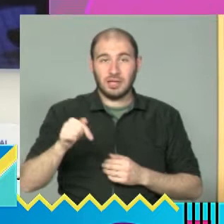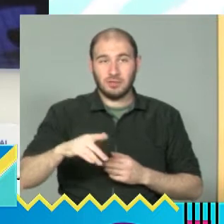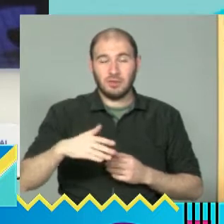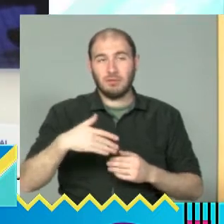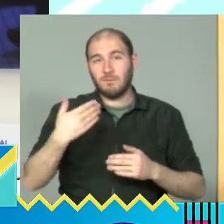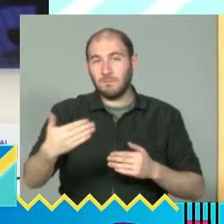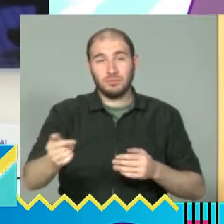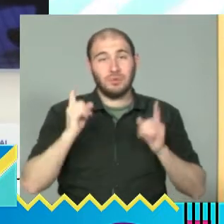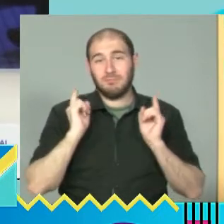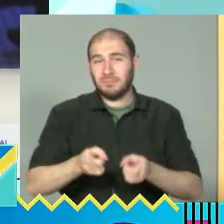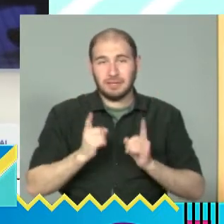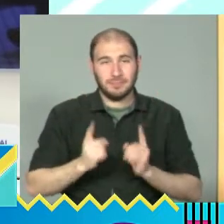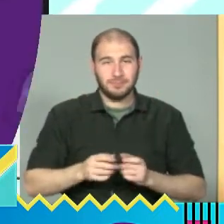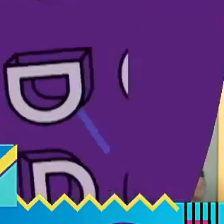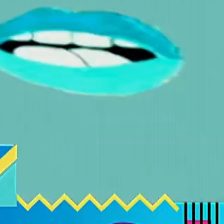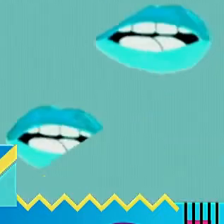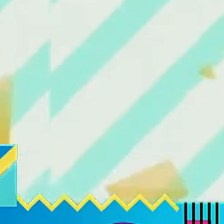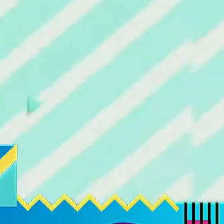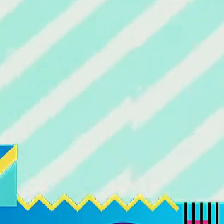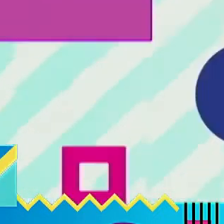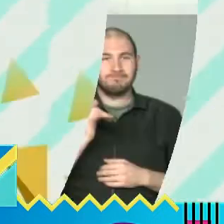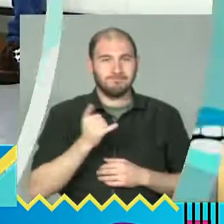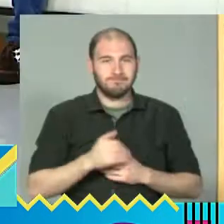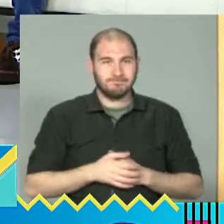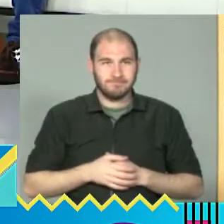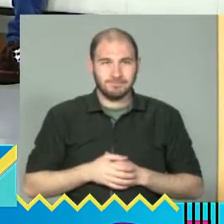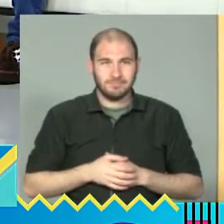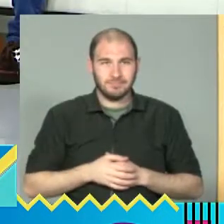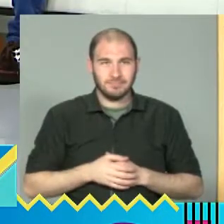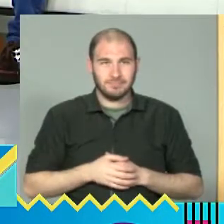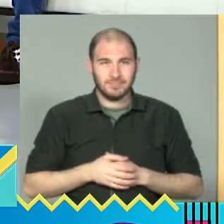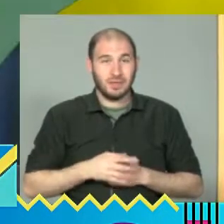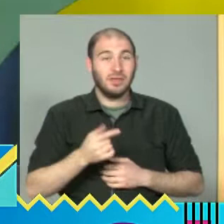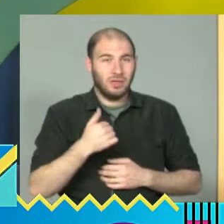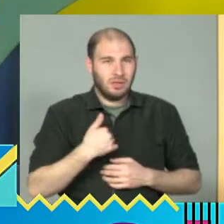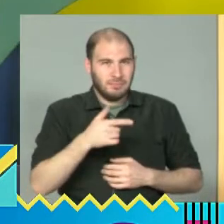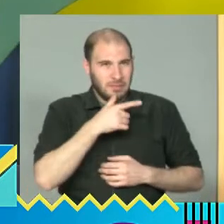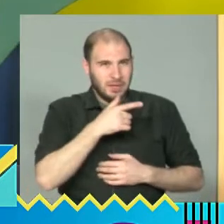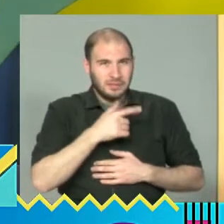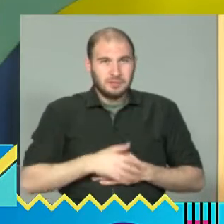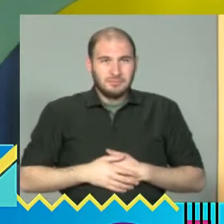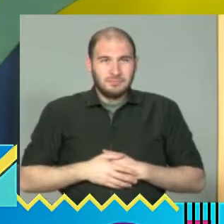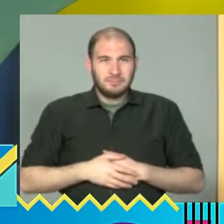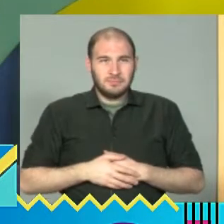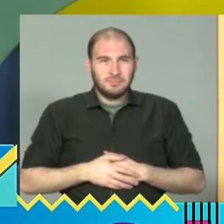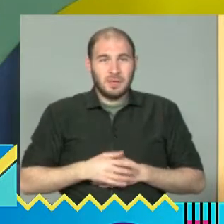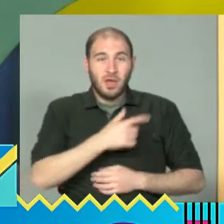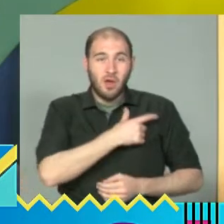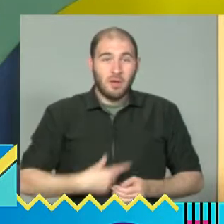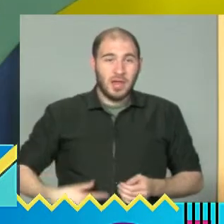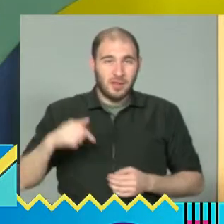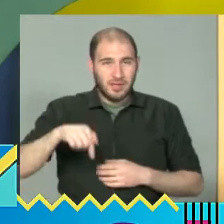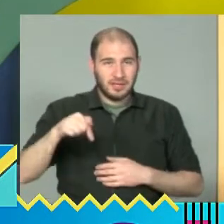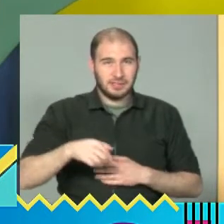o más temprano lo volvés a tener. Carlos. Bueno, yo lo que creo es que este